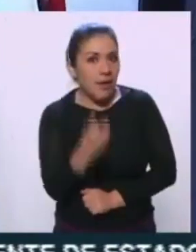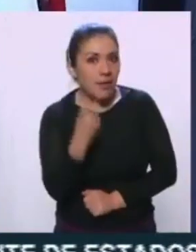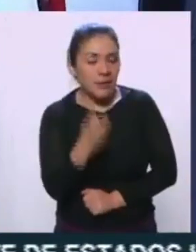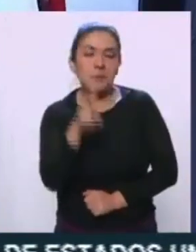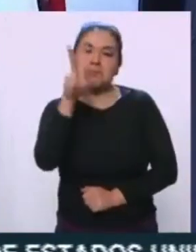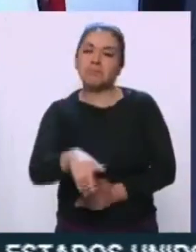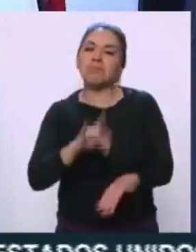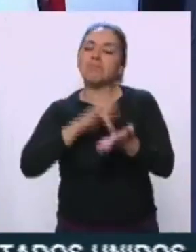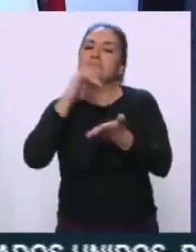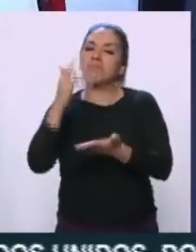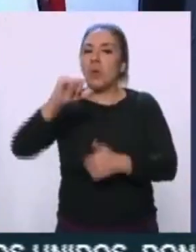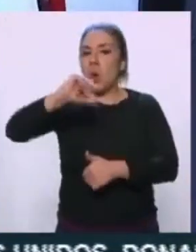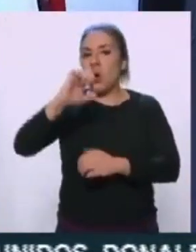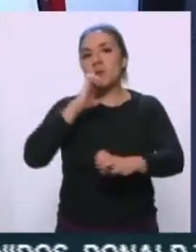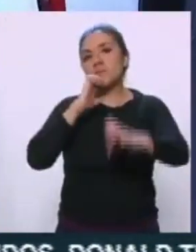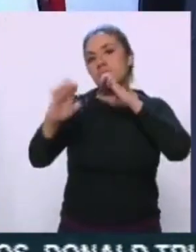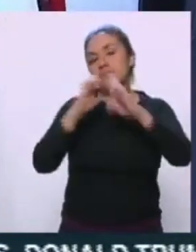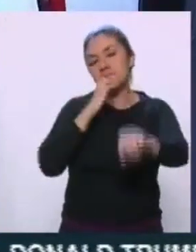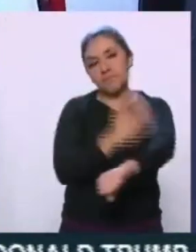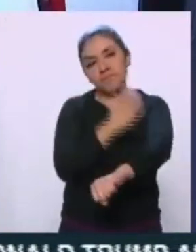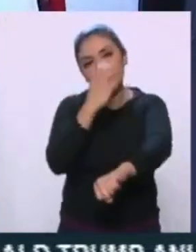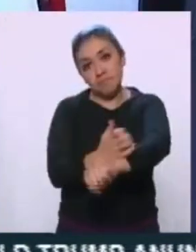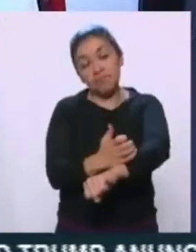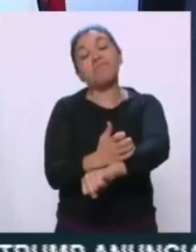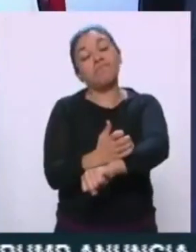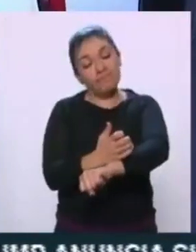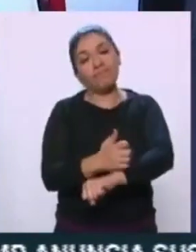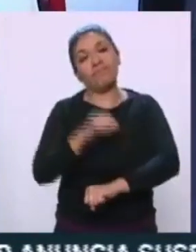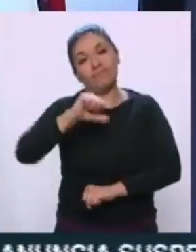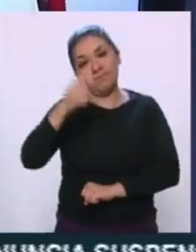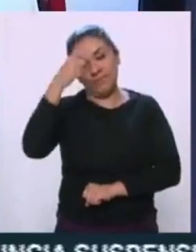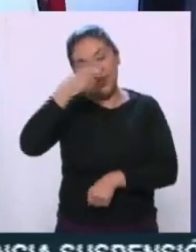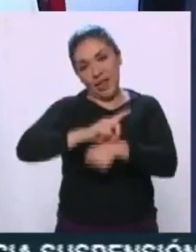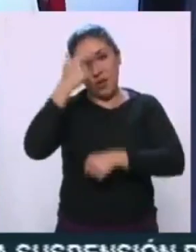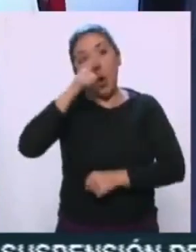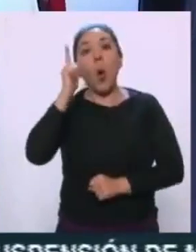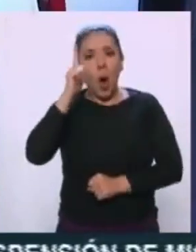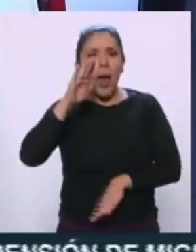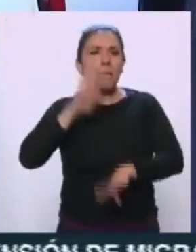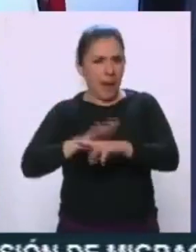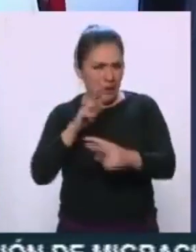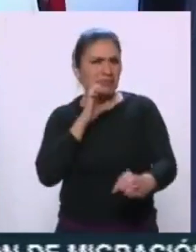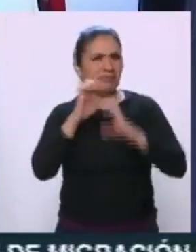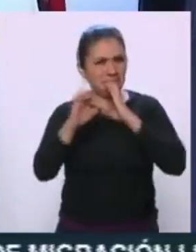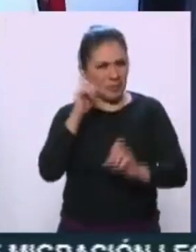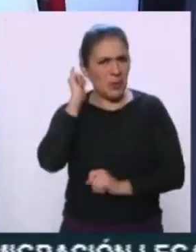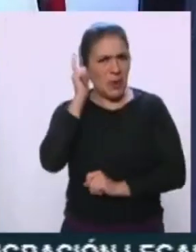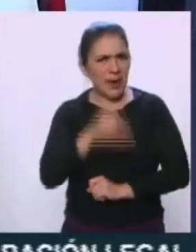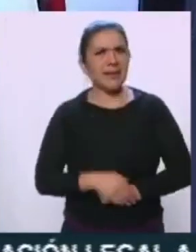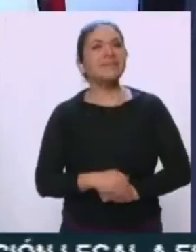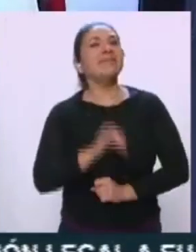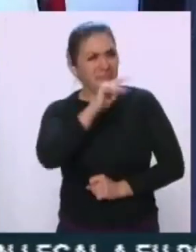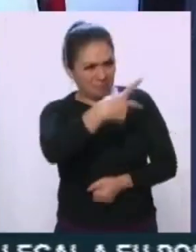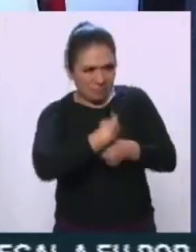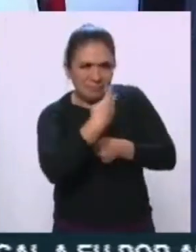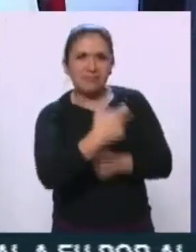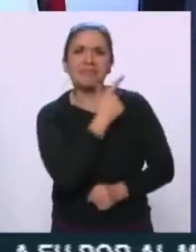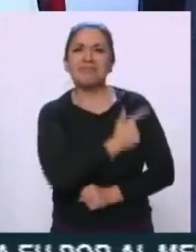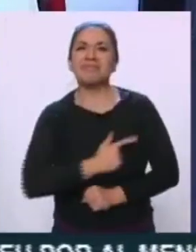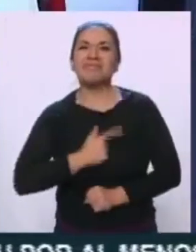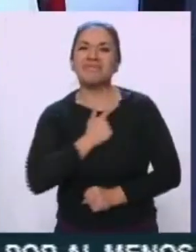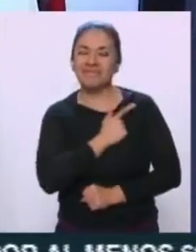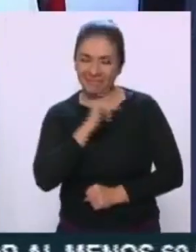pues te agradezco enormemente que nos hayas acompañado esta noche. Ojalá y se vuelva costumbre. Hombre, si me invitas, sí.